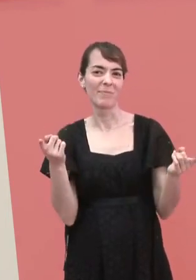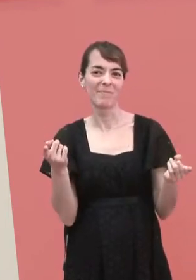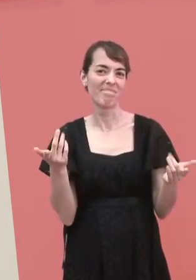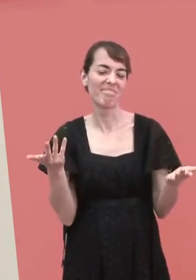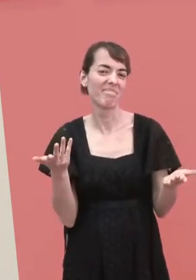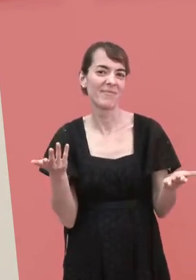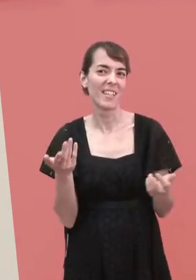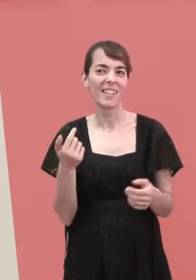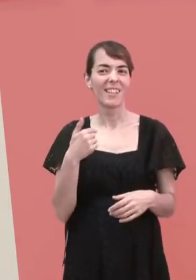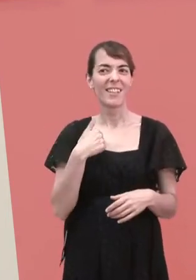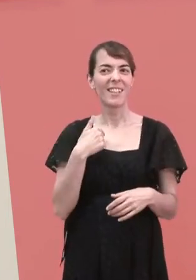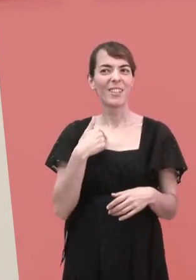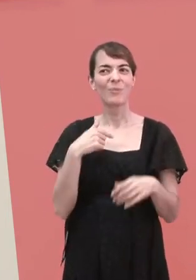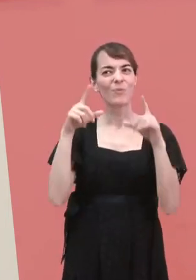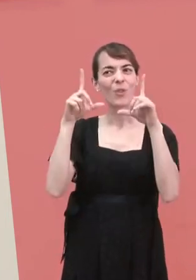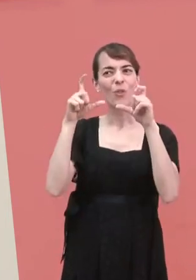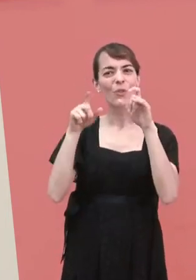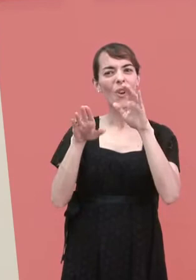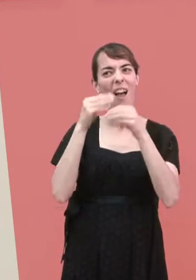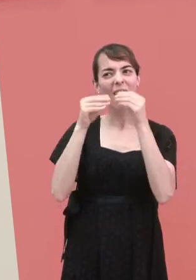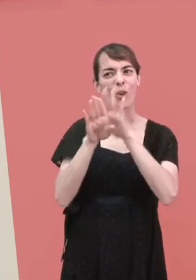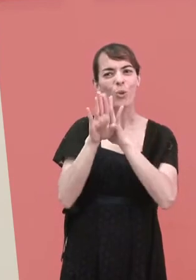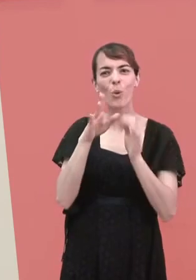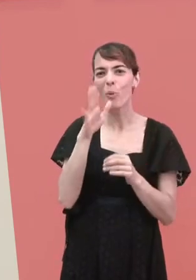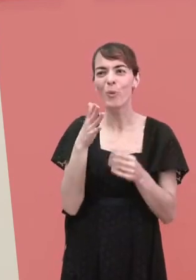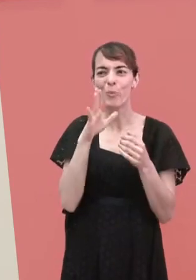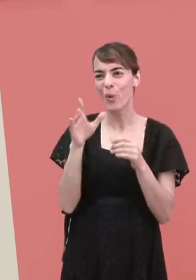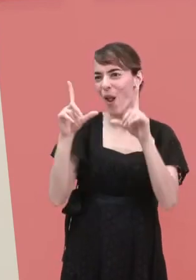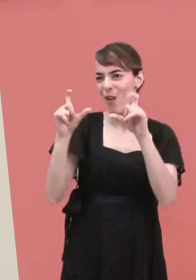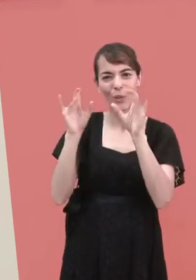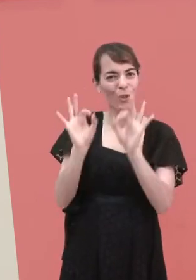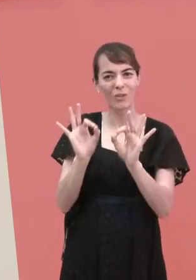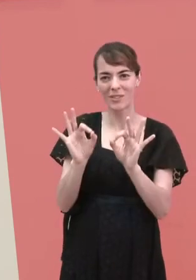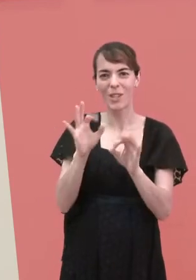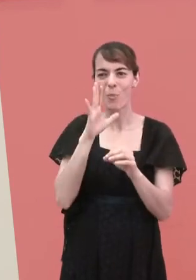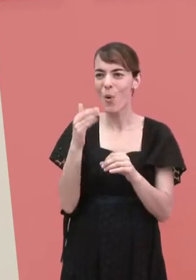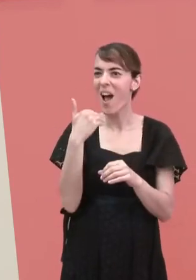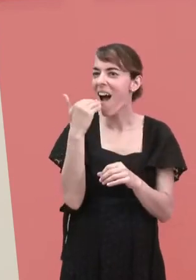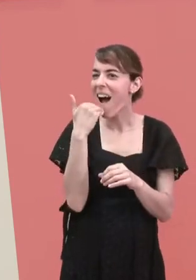que me sigue haciendo fotos es la foto en sí, el haber captado algo, Y esa